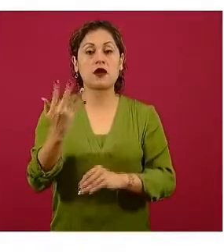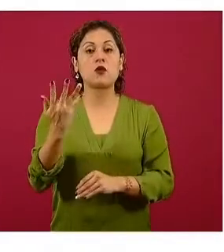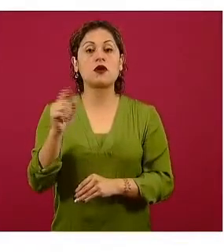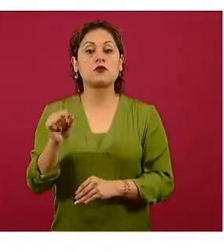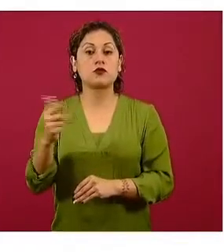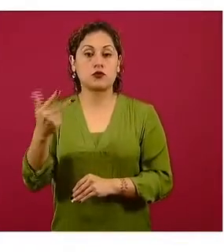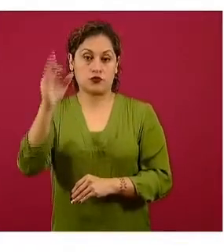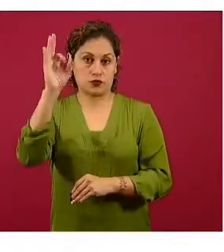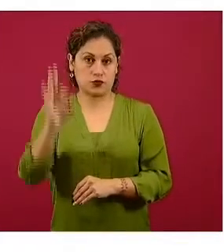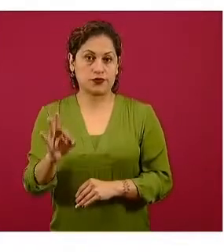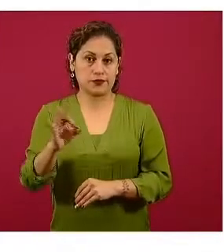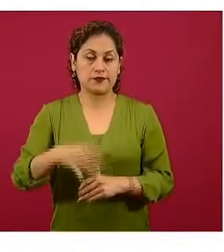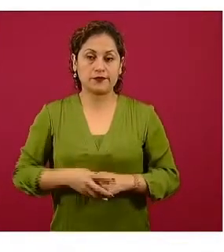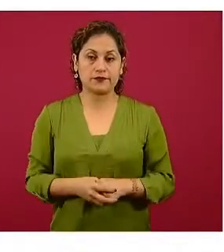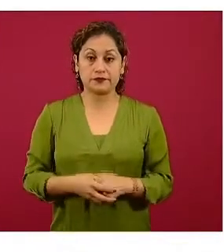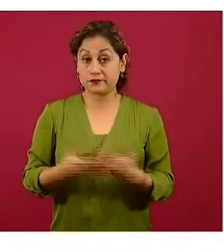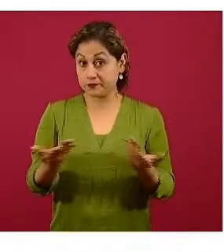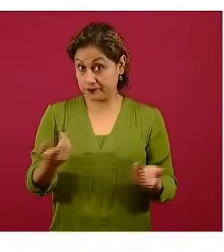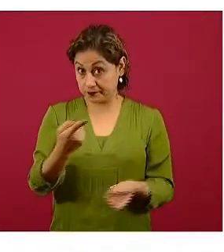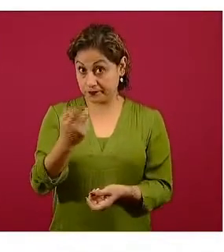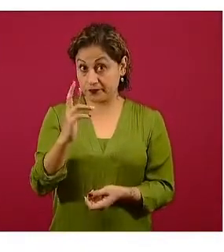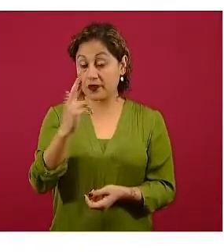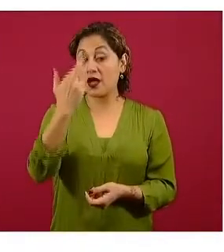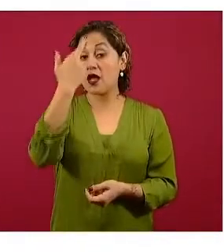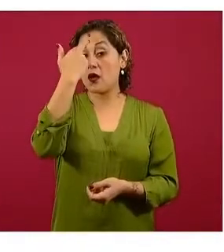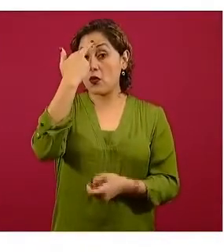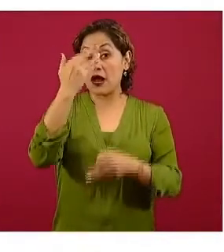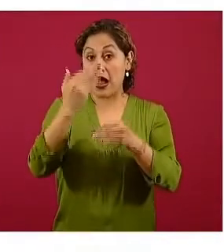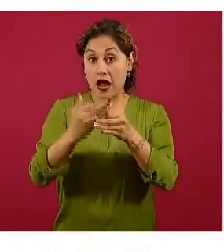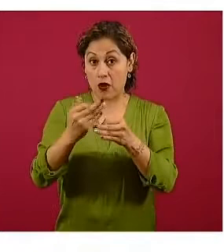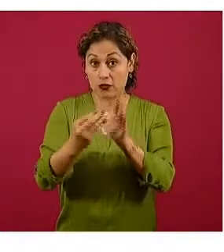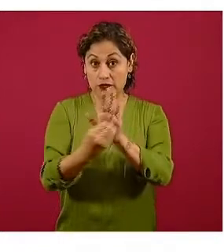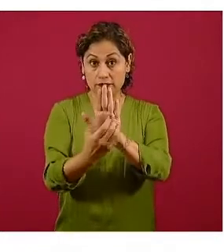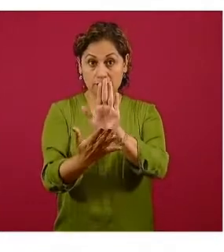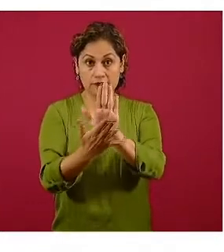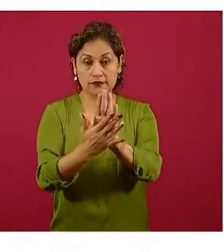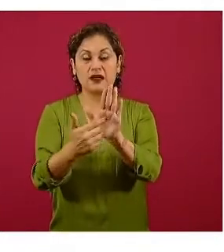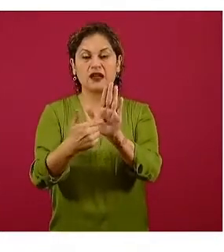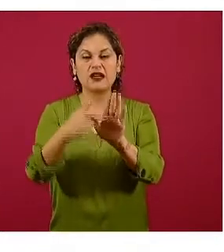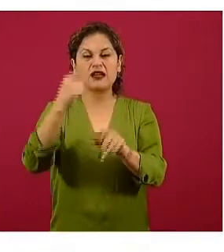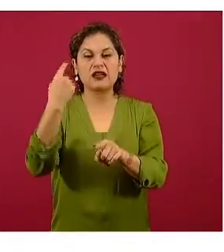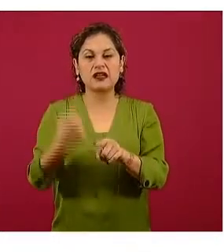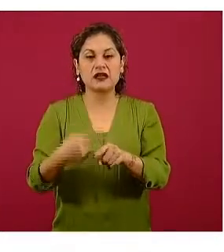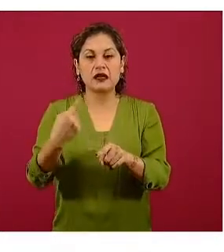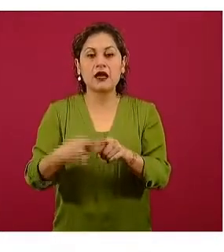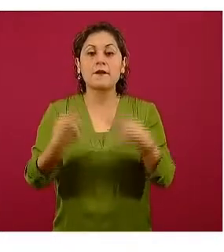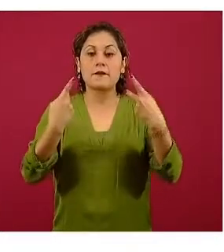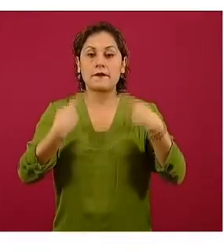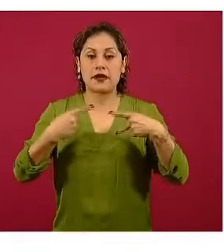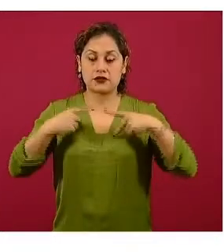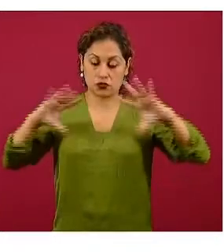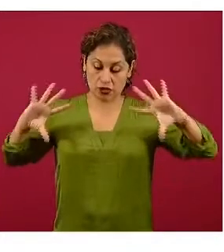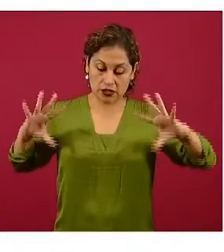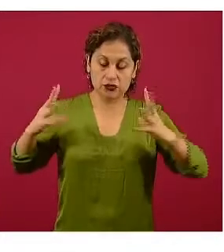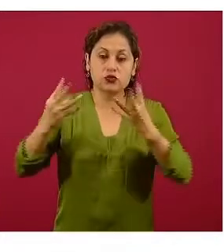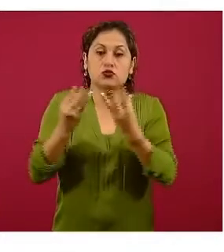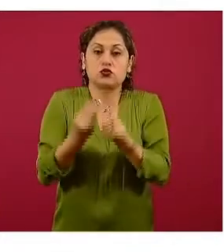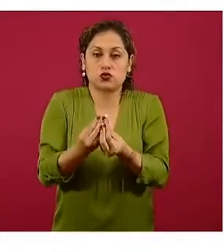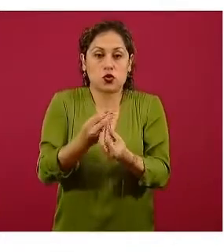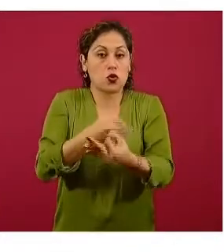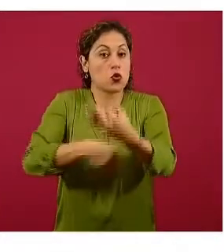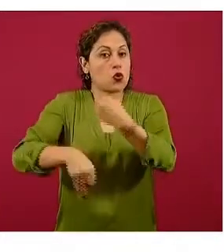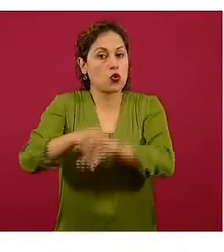4.8%, y recordando que estamos hablando precisamente de los casos acumulados estimados, es decir, de todas